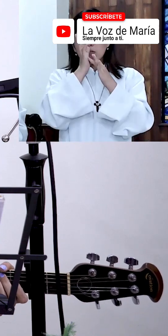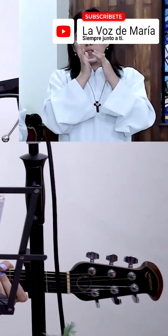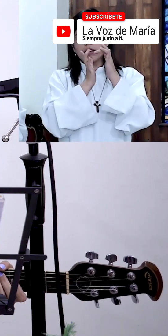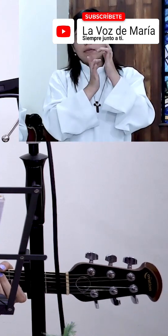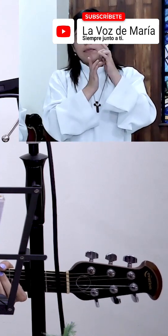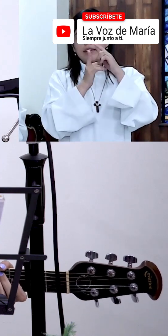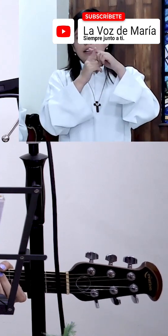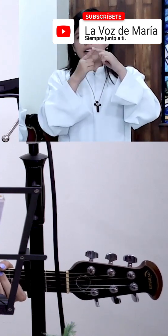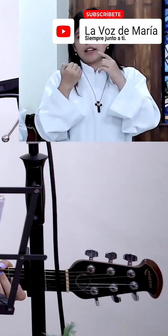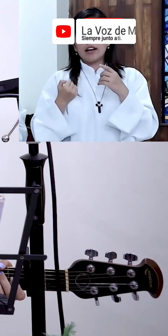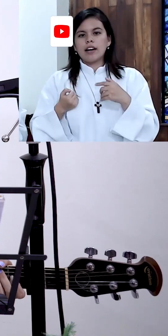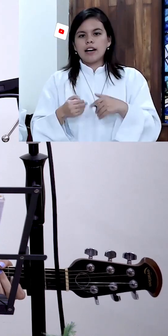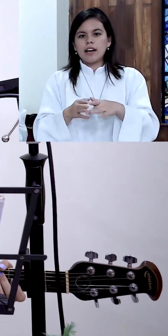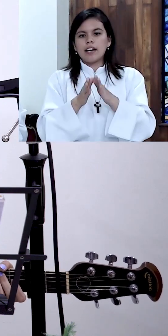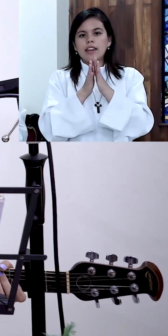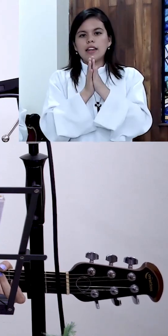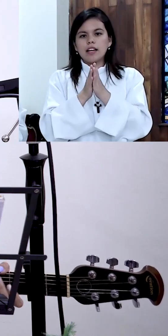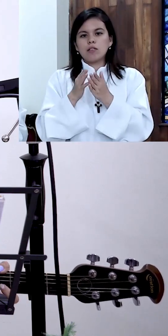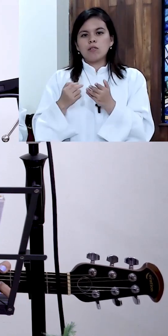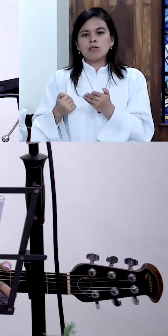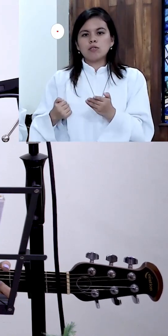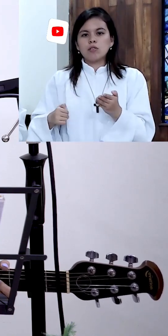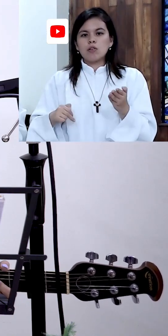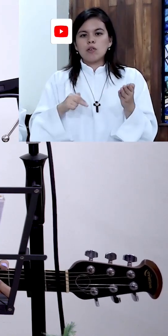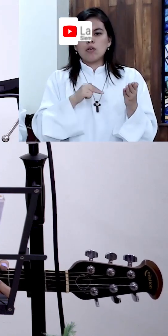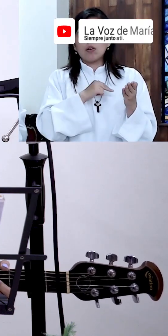Cristo, ten piedad de